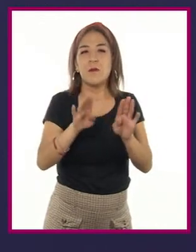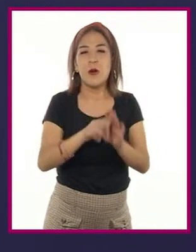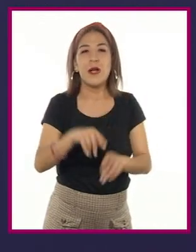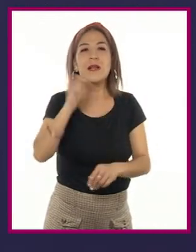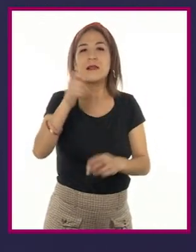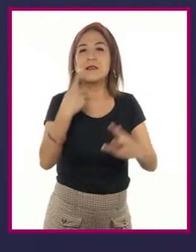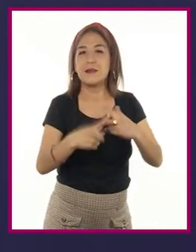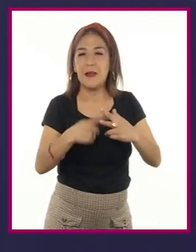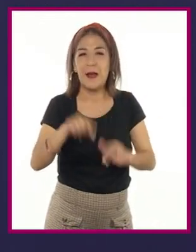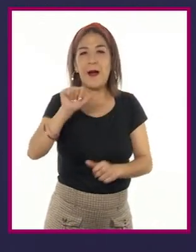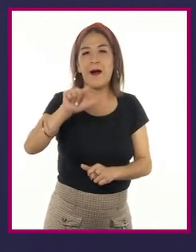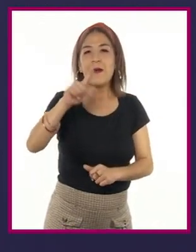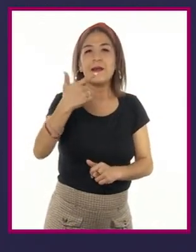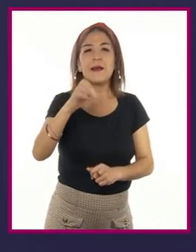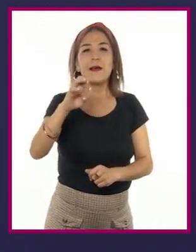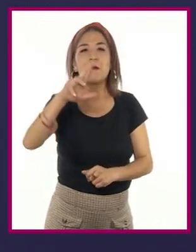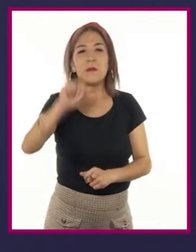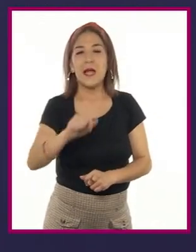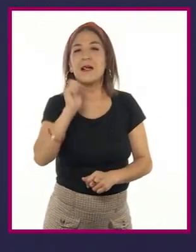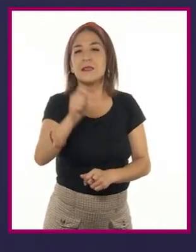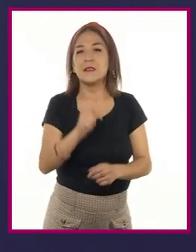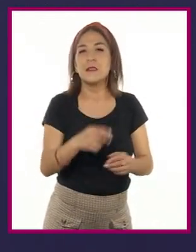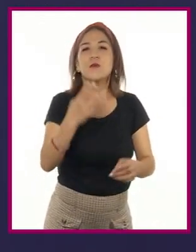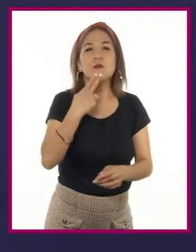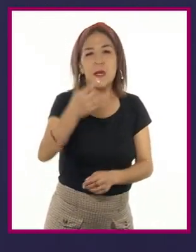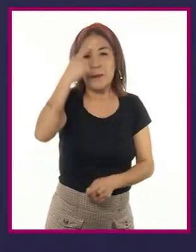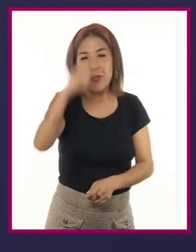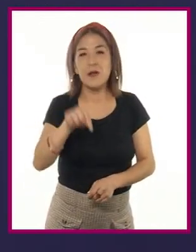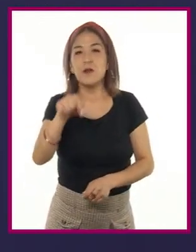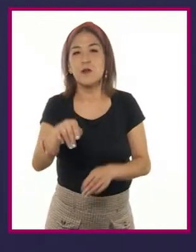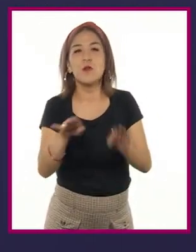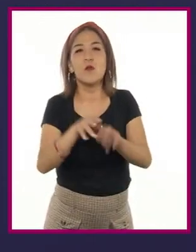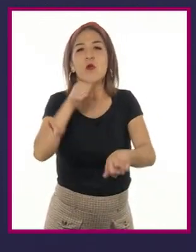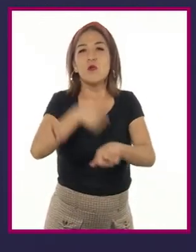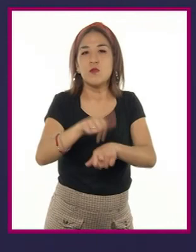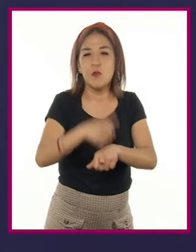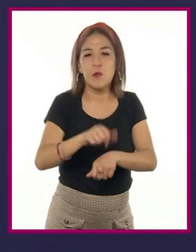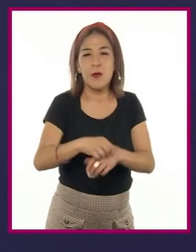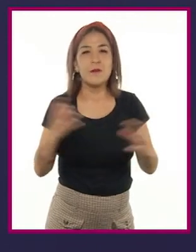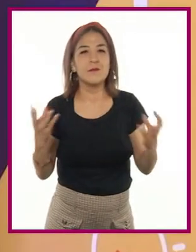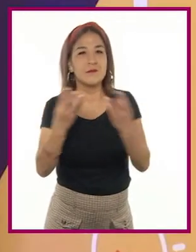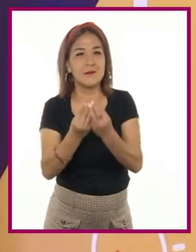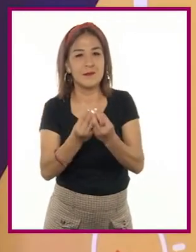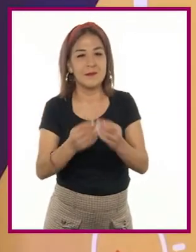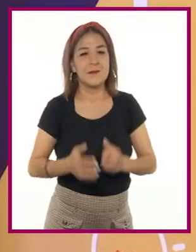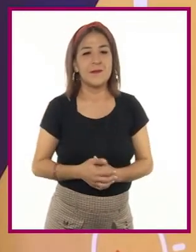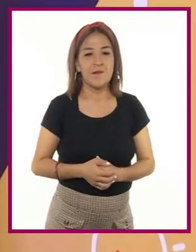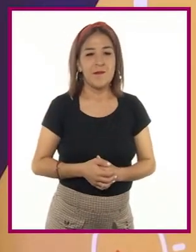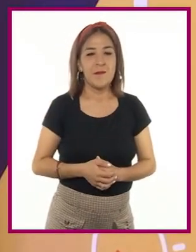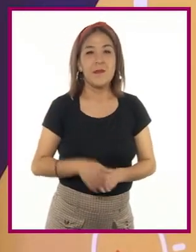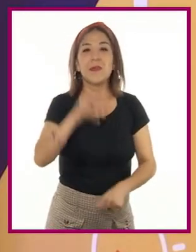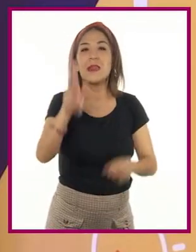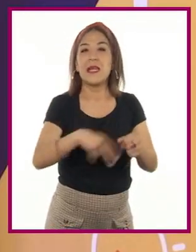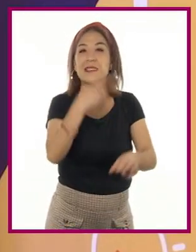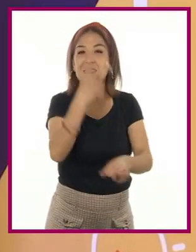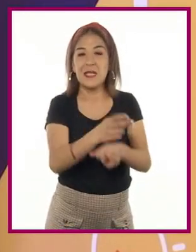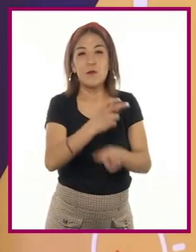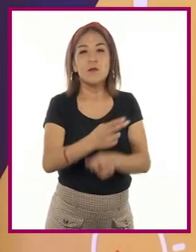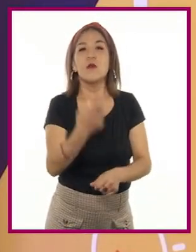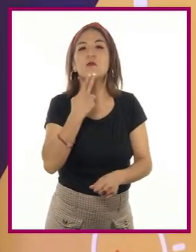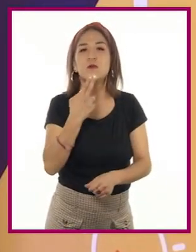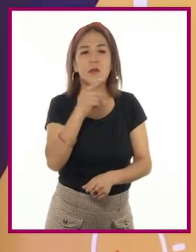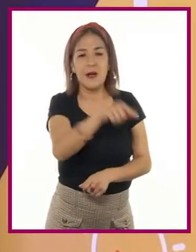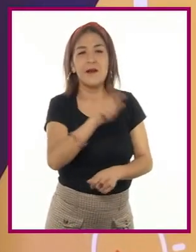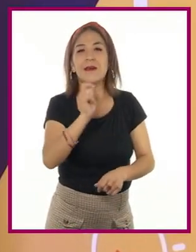algebraico que se utiliza para denotar condiciones numéricas el segundo uso es el que